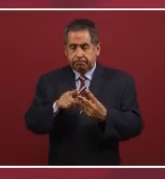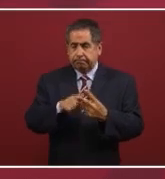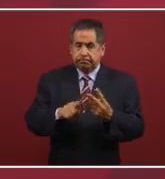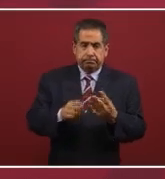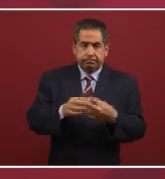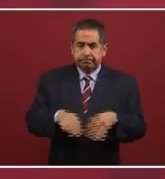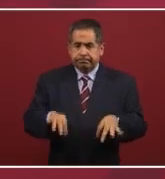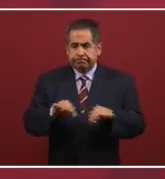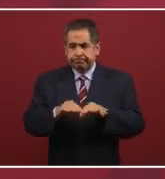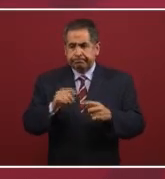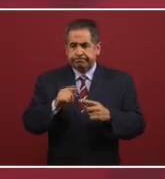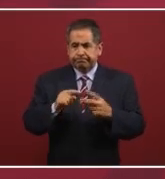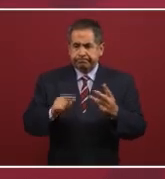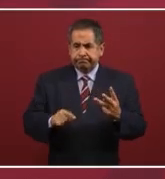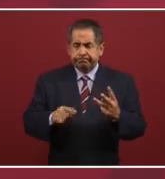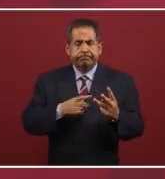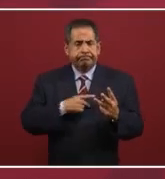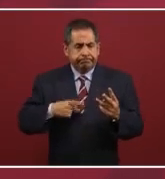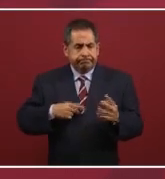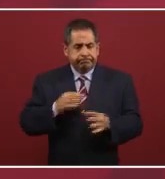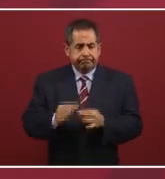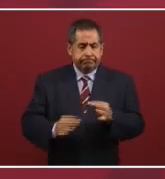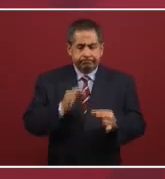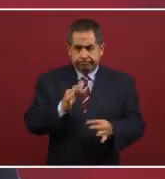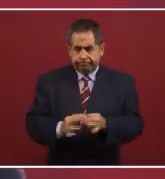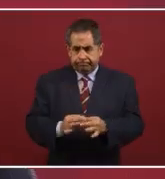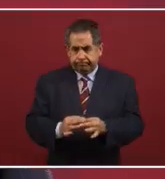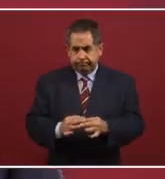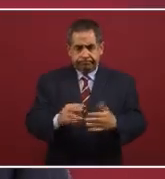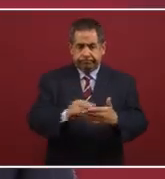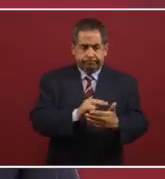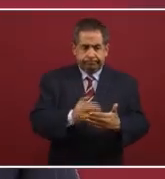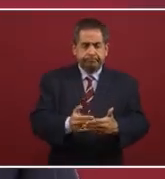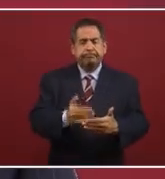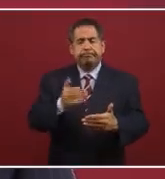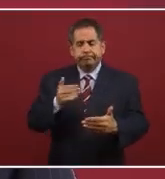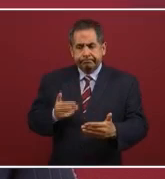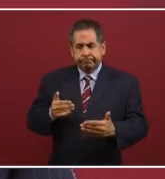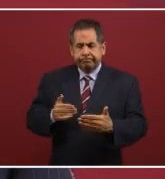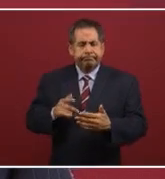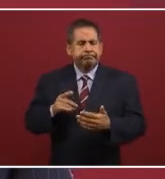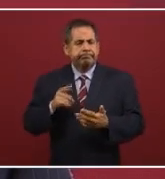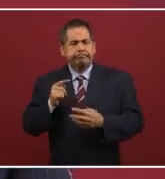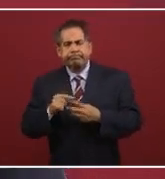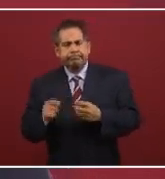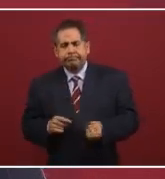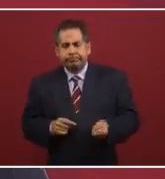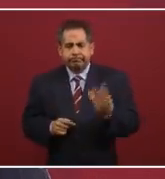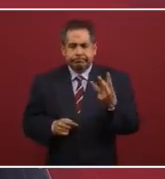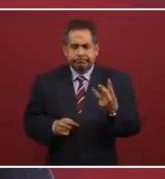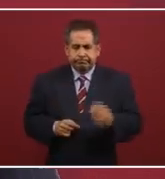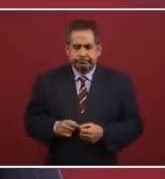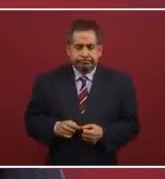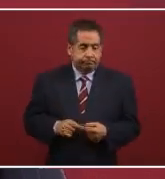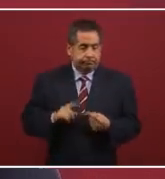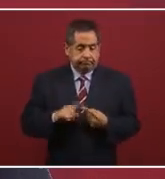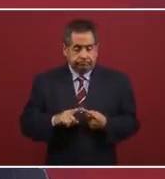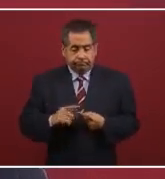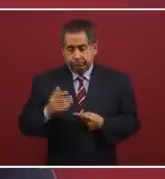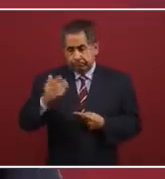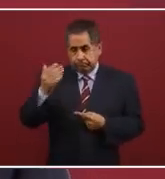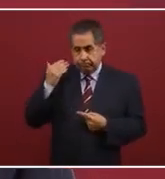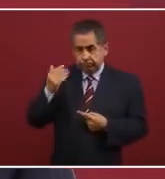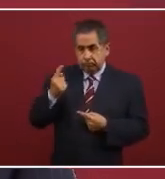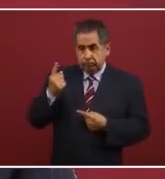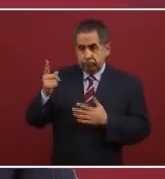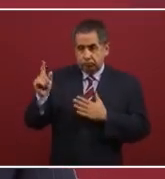cruciales que tenían que cumplirse antes de llegar a esta, de la ratificación. La primera ya tiene 1 mes